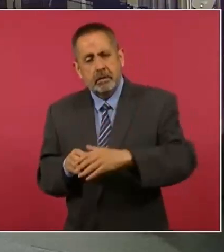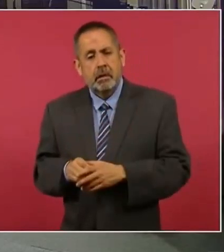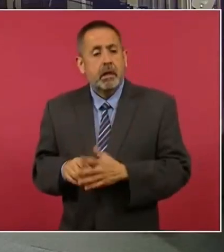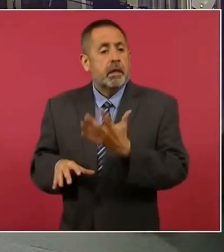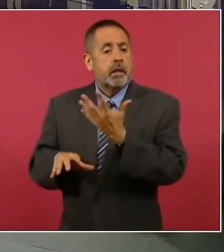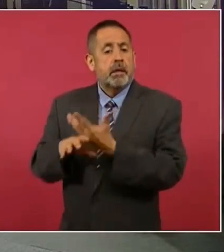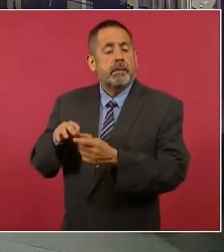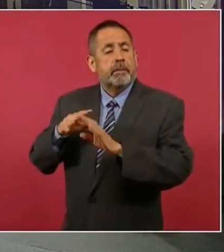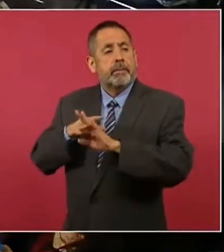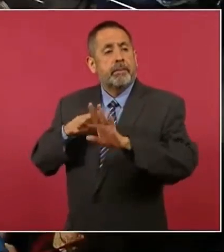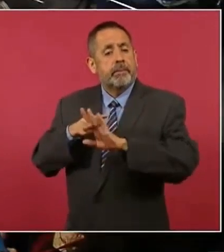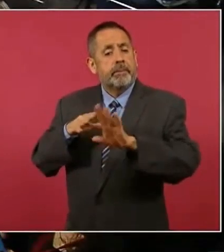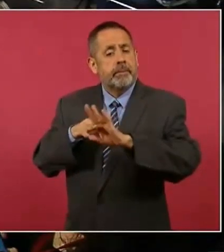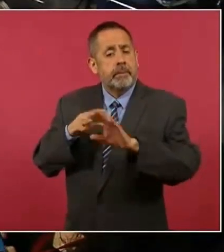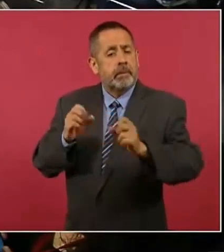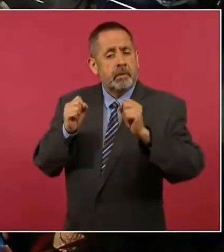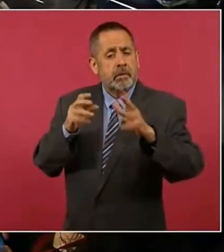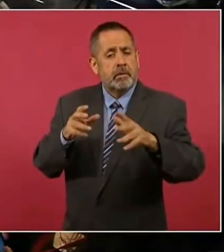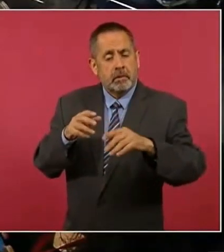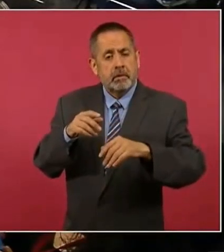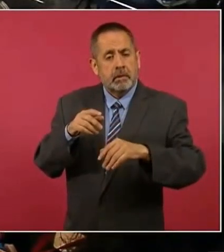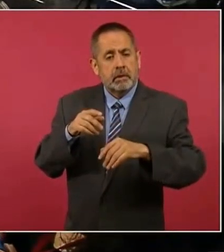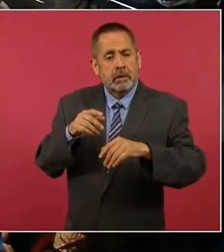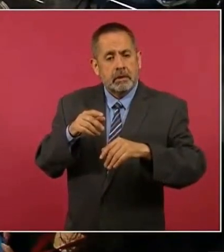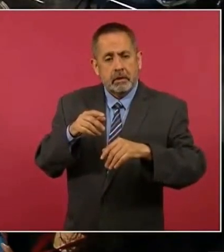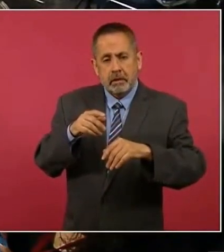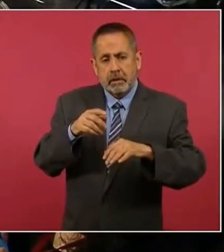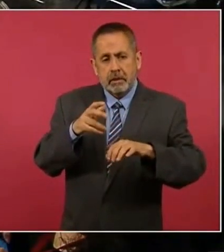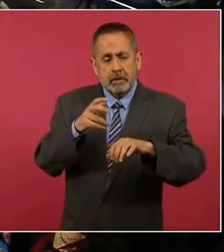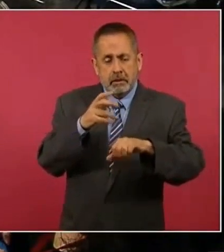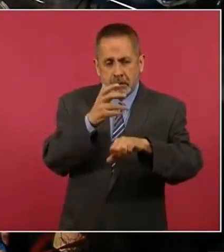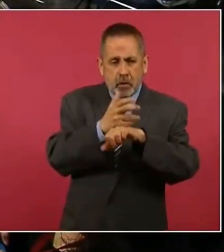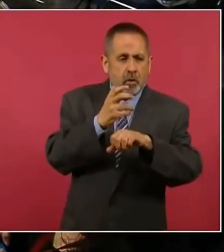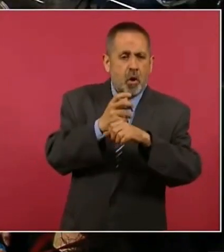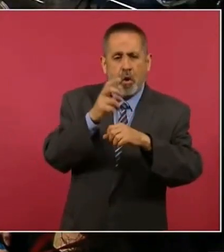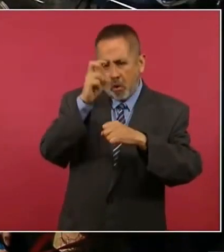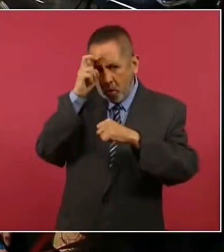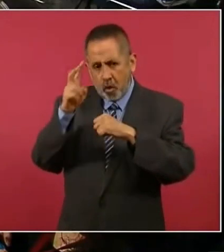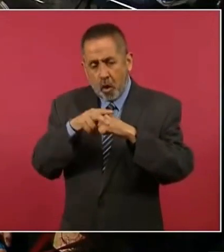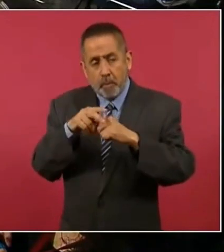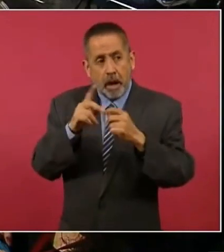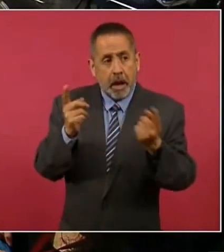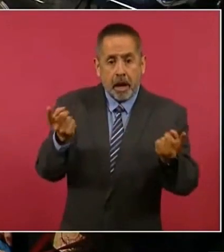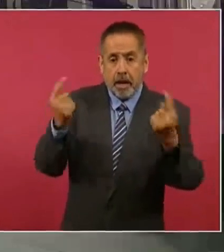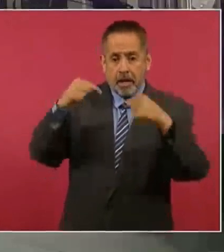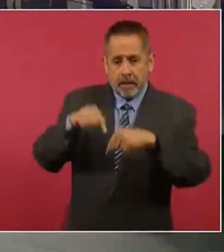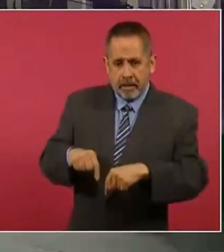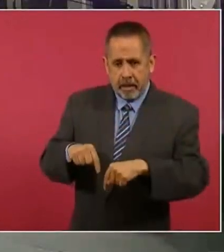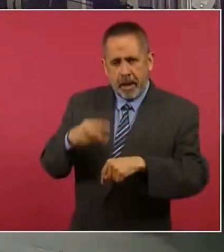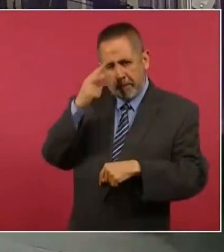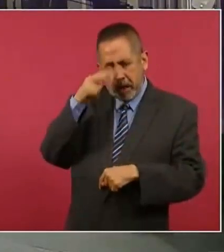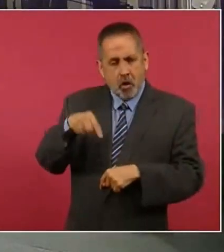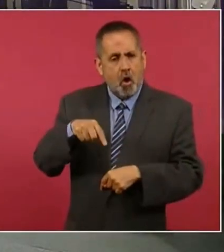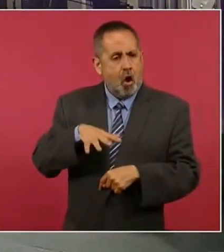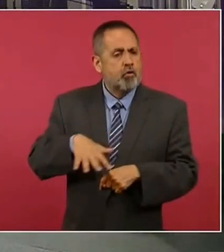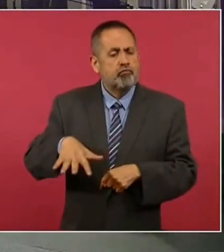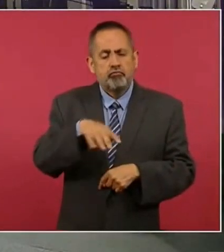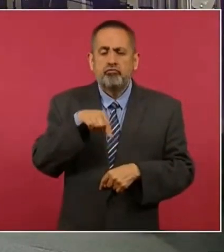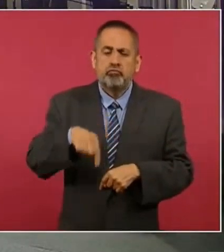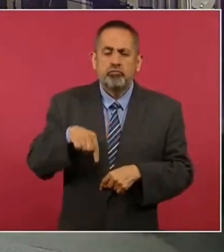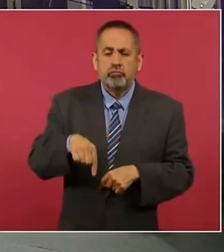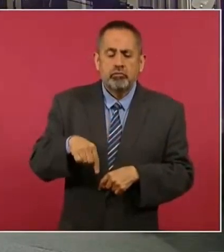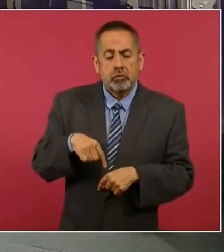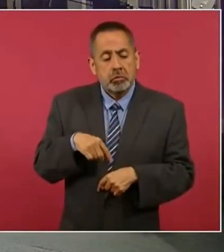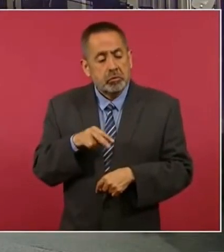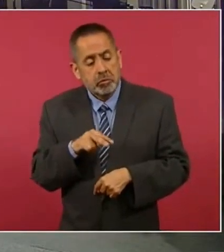relación que hay de estadounidenses y de otros países, incluso de Europa, hacia México por las condiciones en que